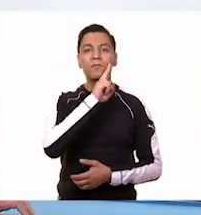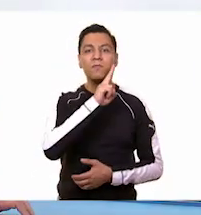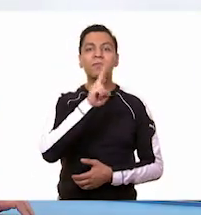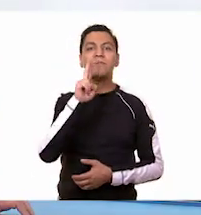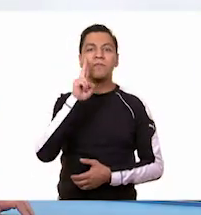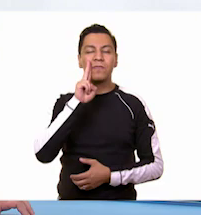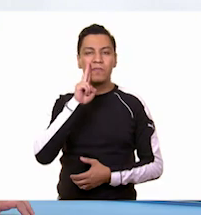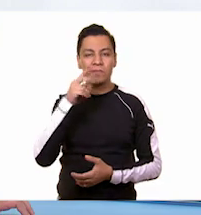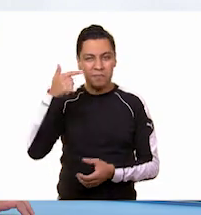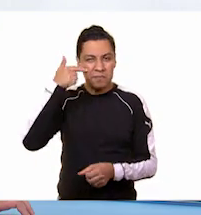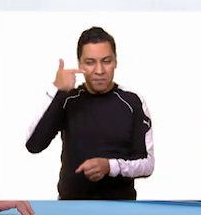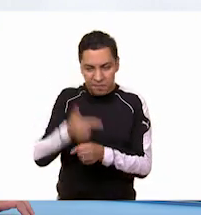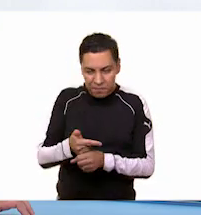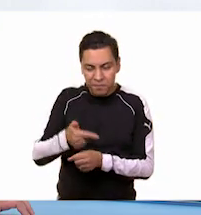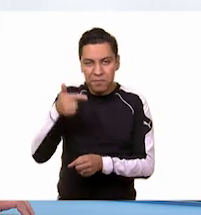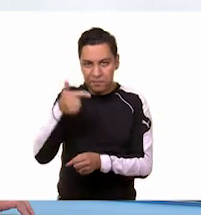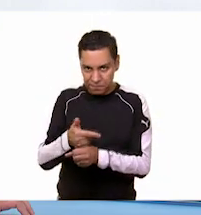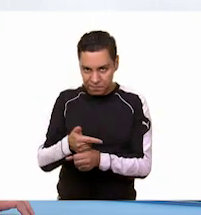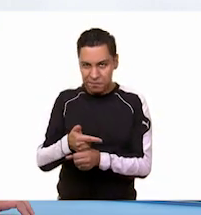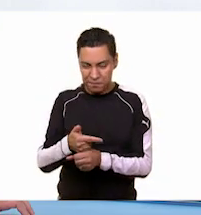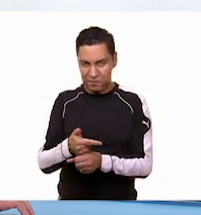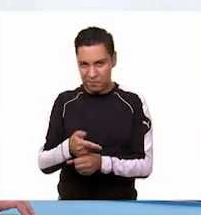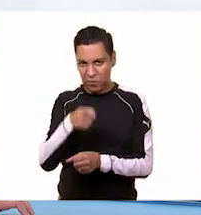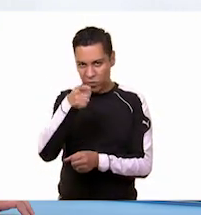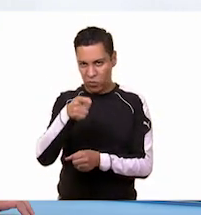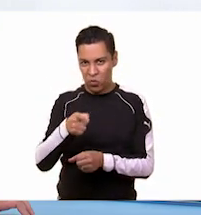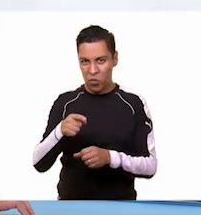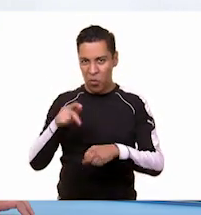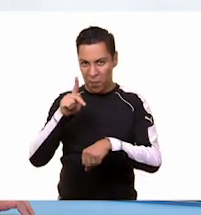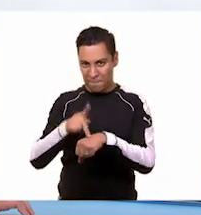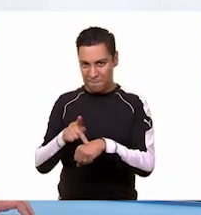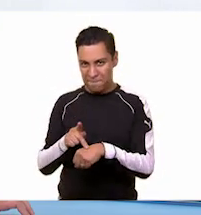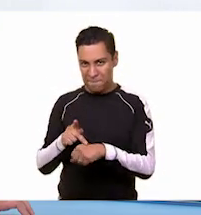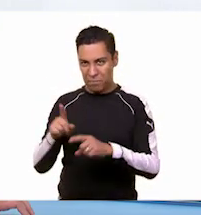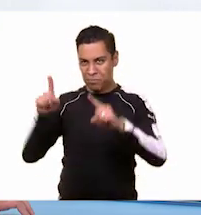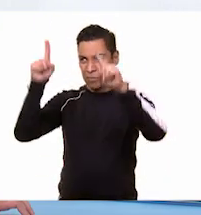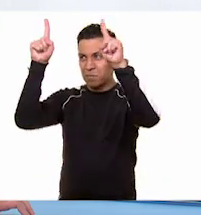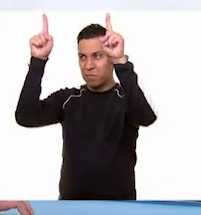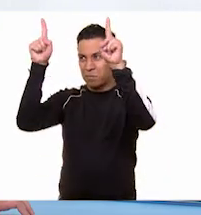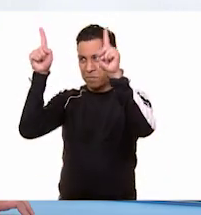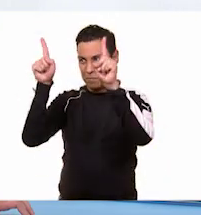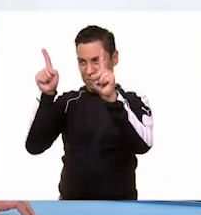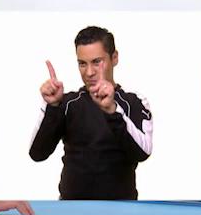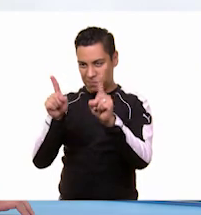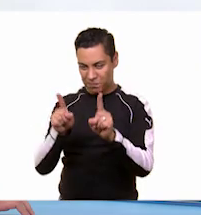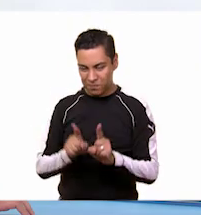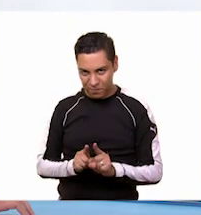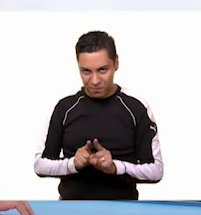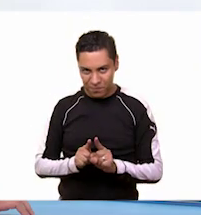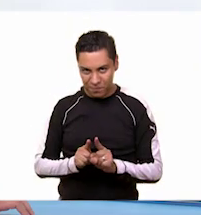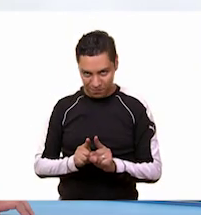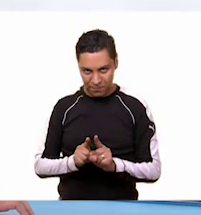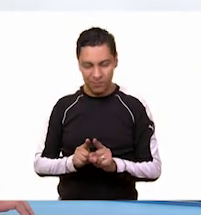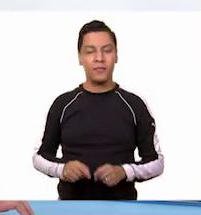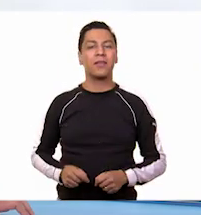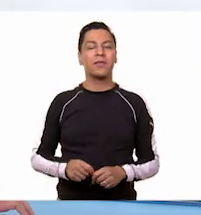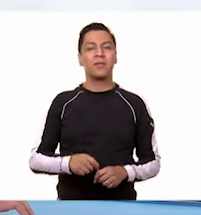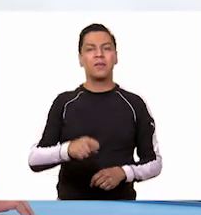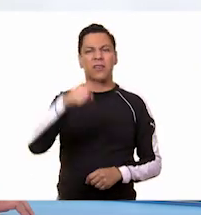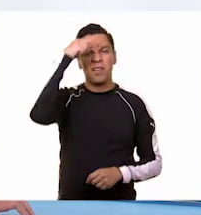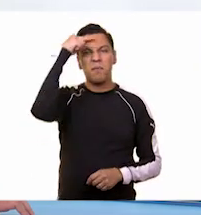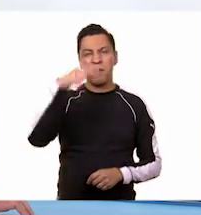sencillo que identifiques la estructura de la pirámide invertida, porque ya la trabajamos y ya la analizamos en la clase pasada. Pero para